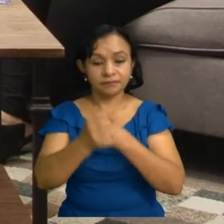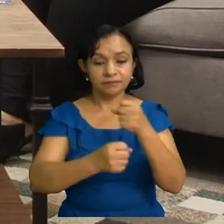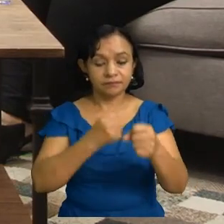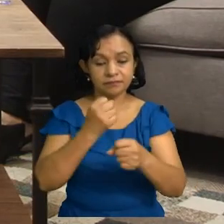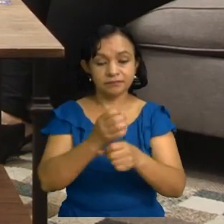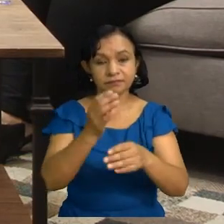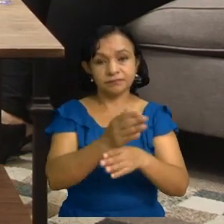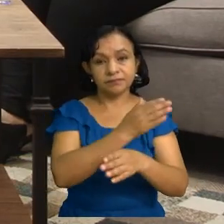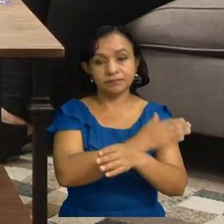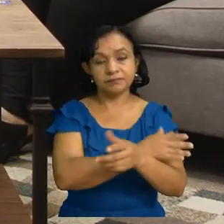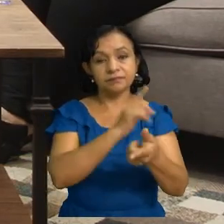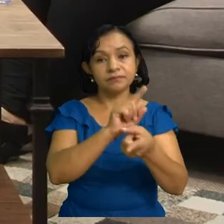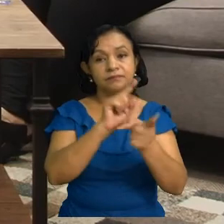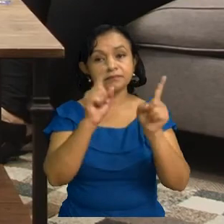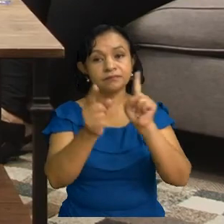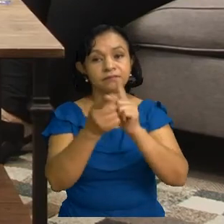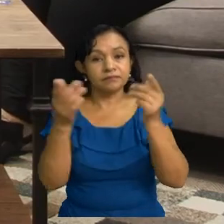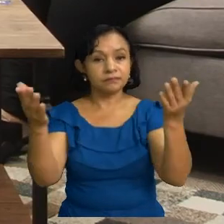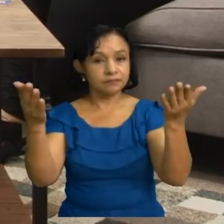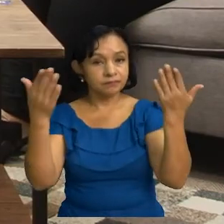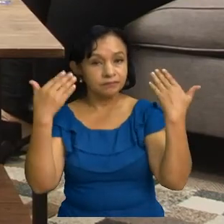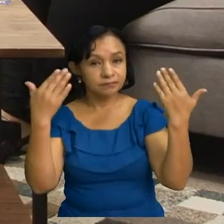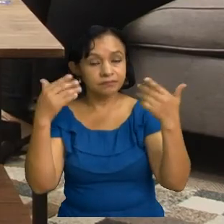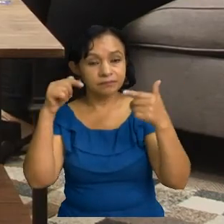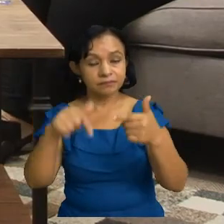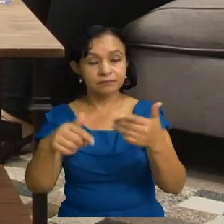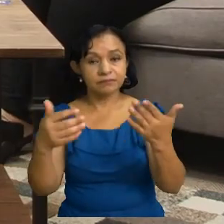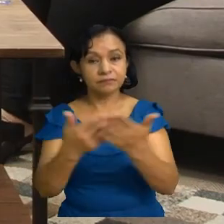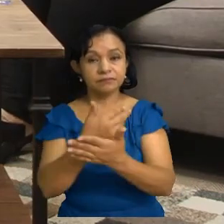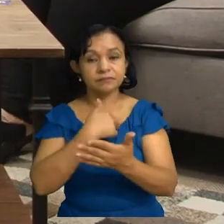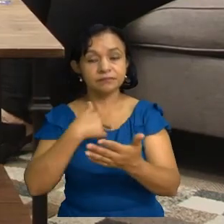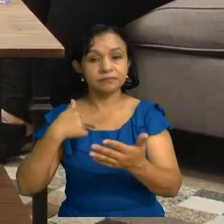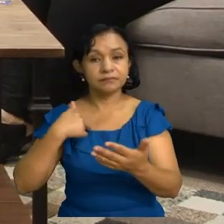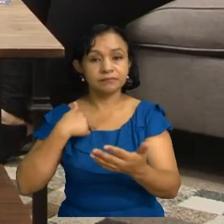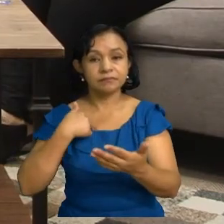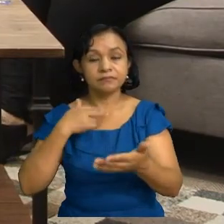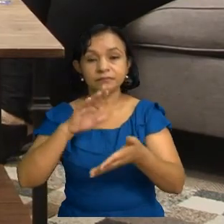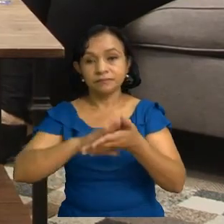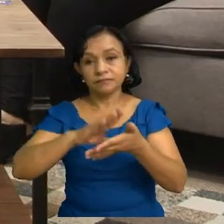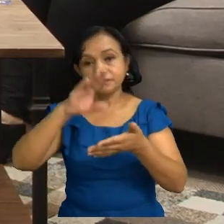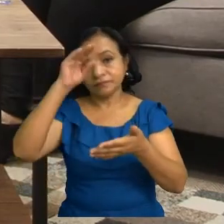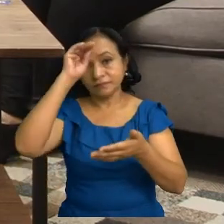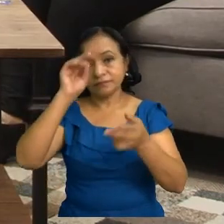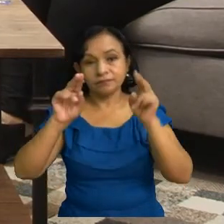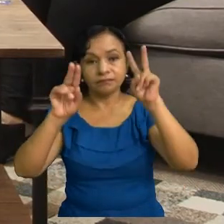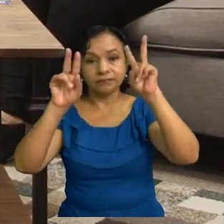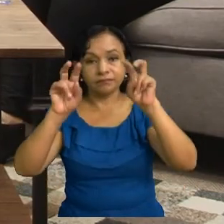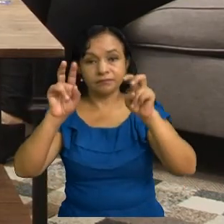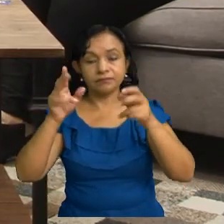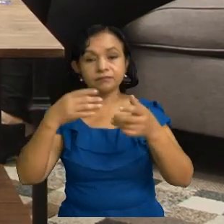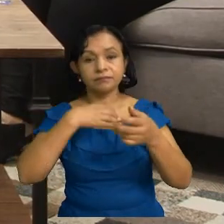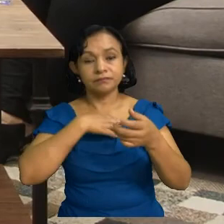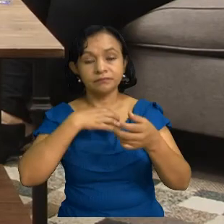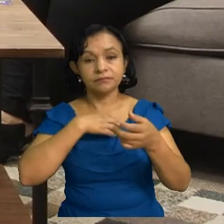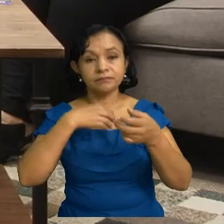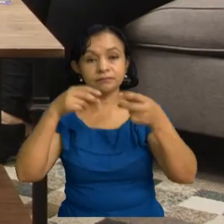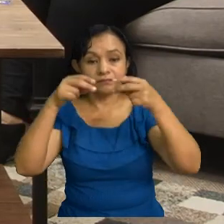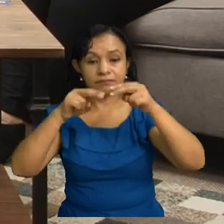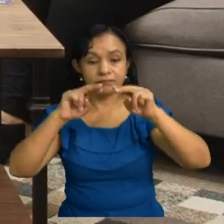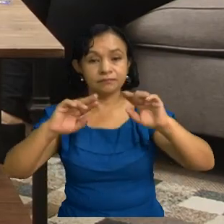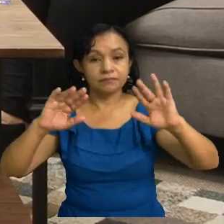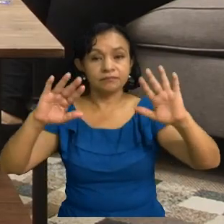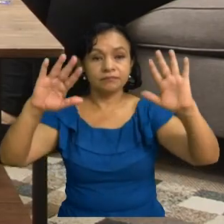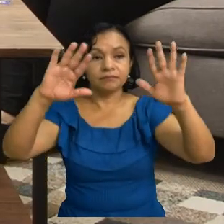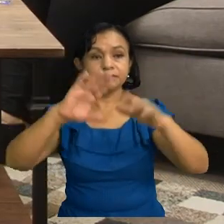el tema de cambio climático ahora vamos a fortalecer su conocimiento en el tema de patrimonio natural verdad